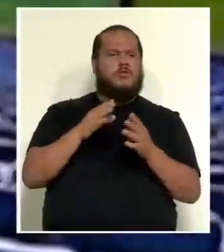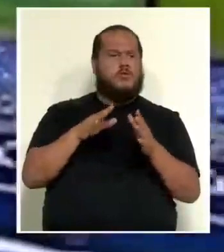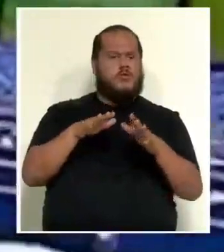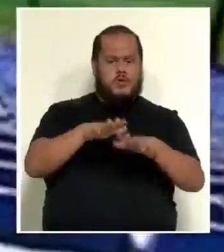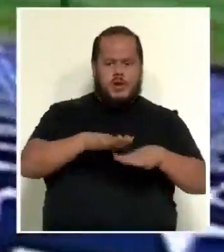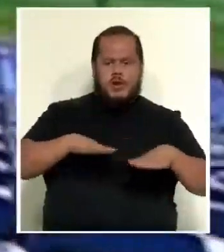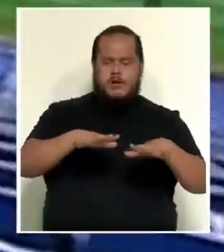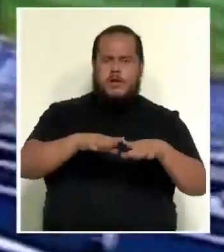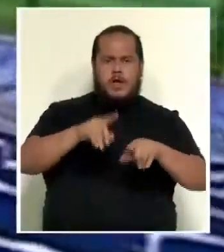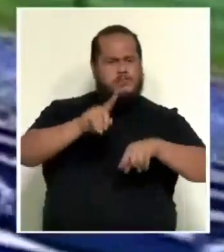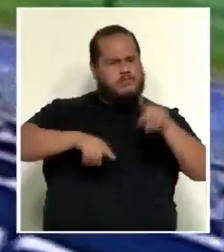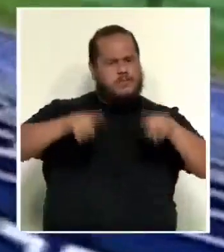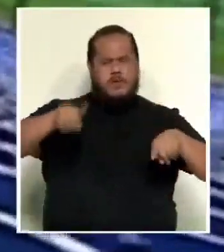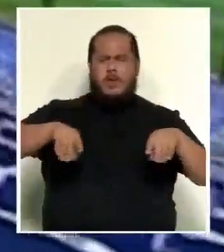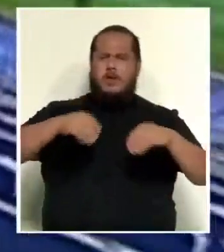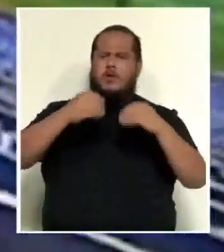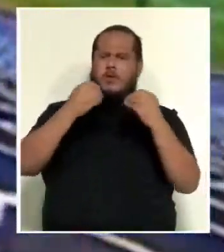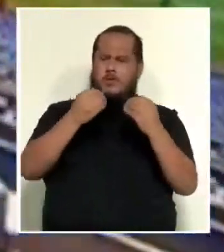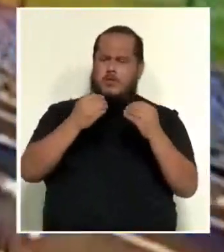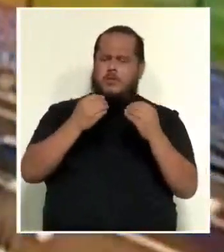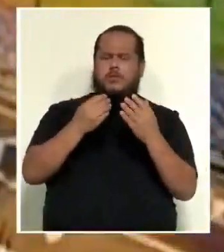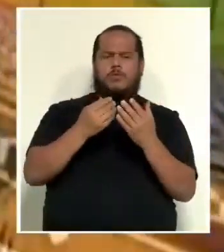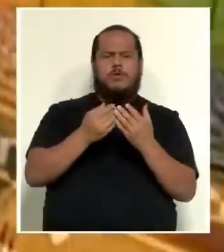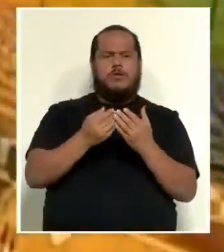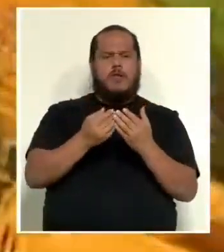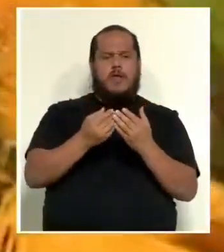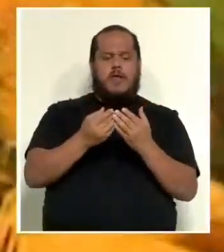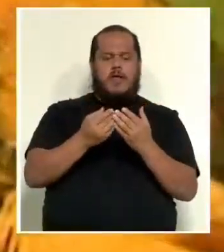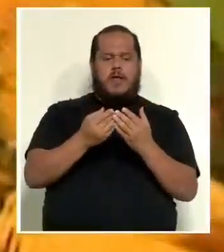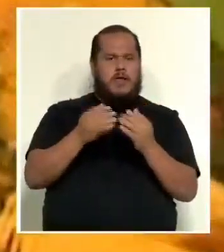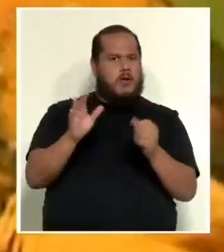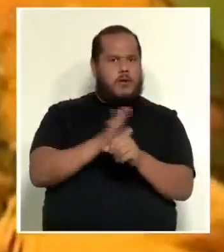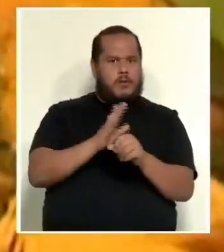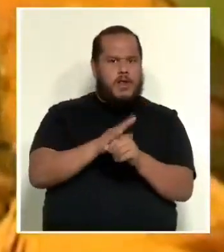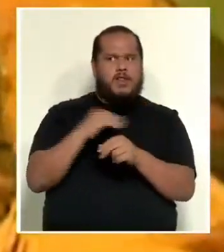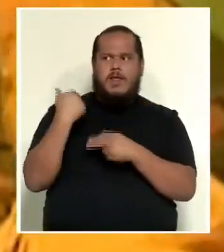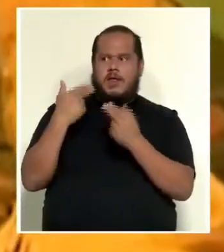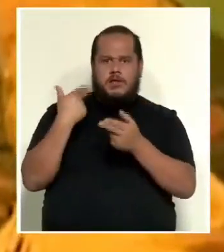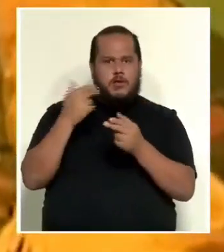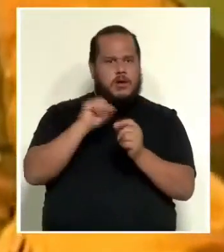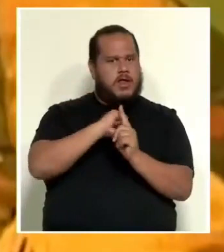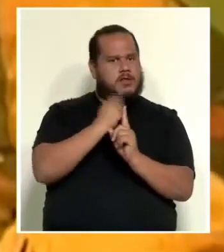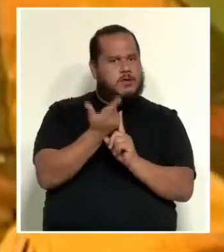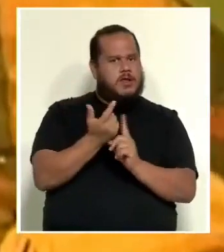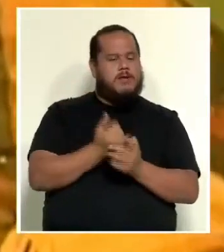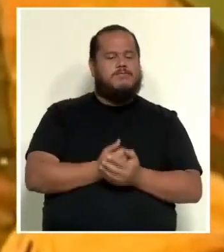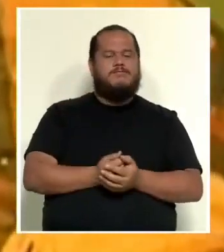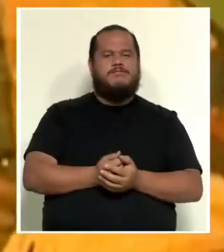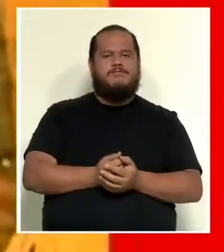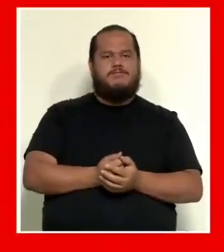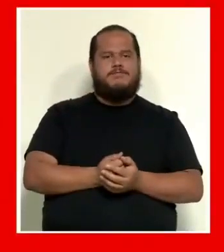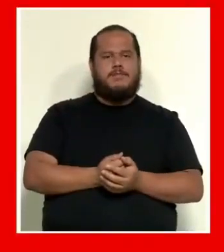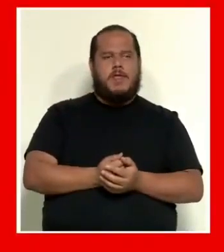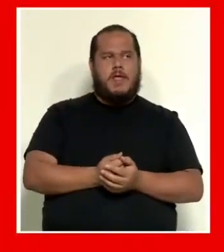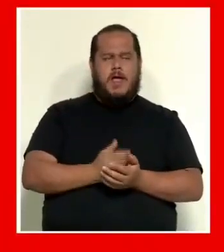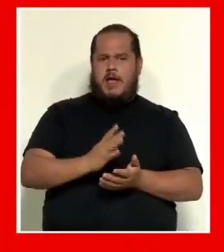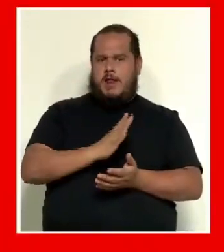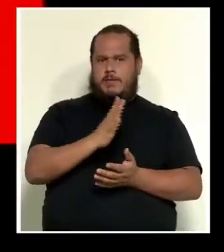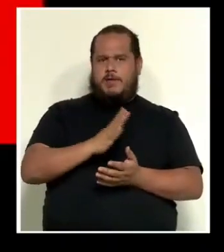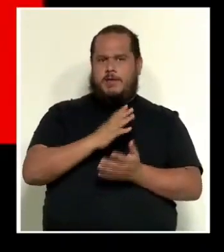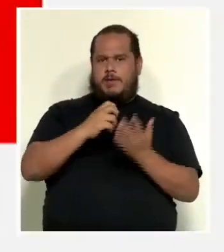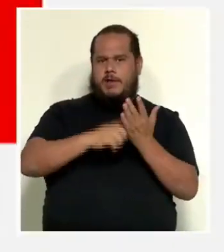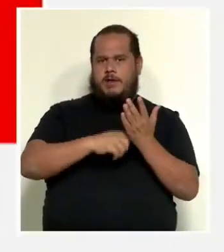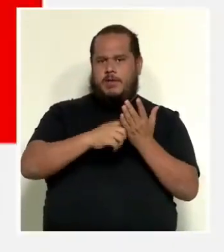con una larga y muchas veces compleja y tensa historia social. La prestigiosa